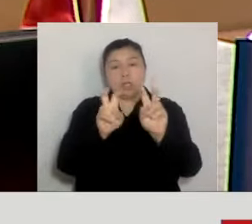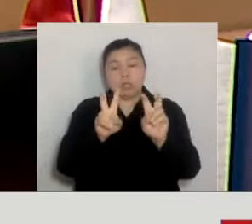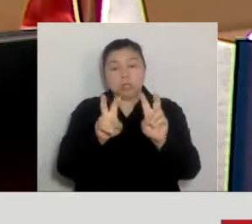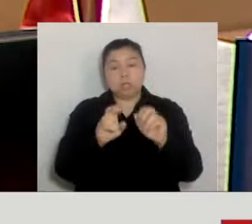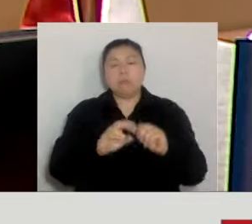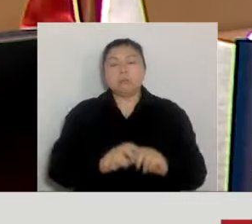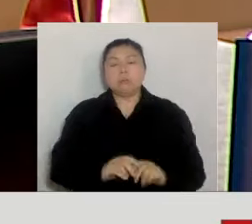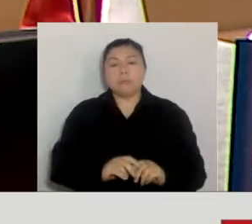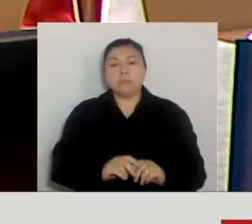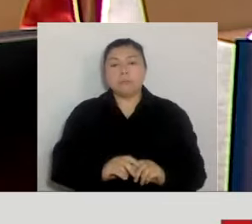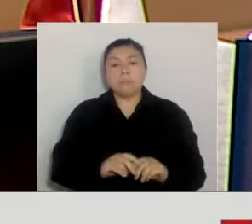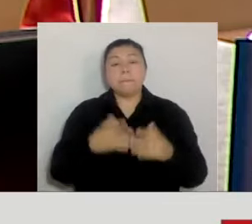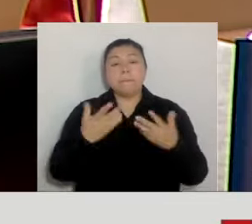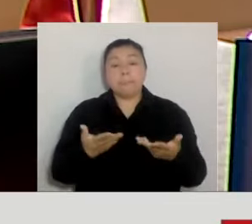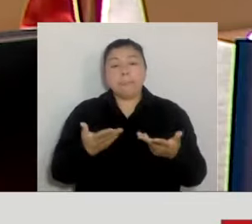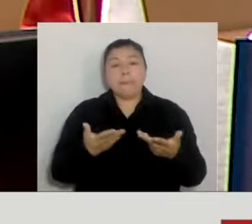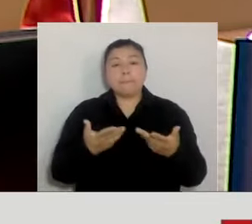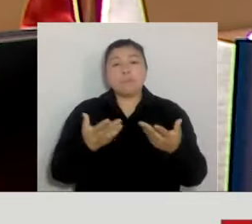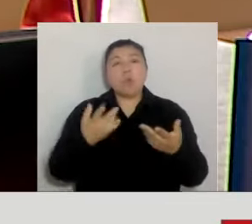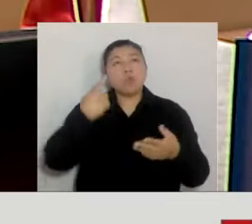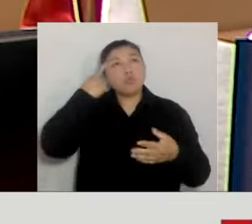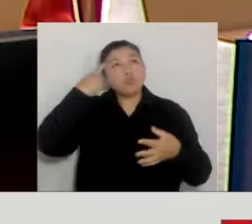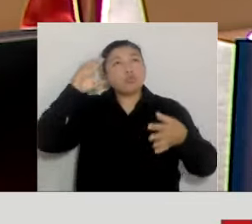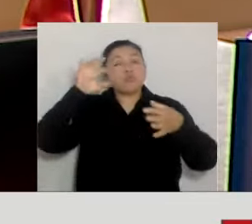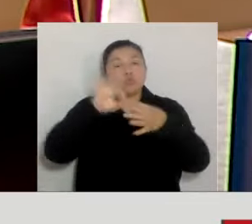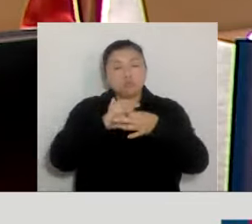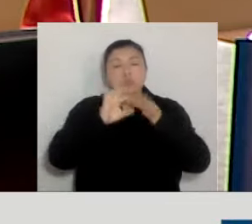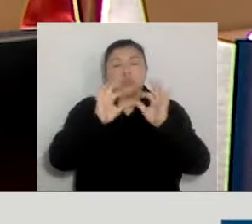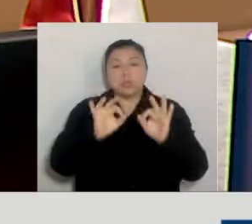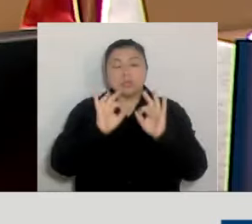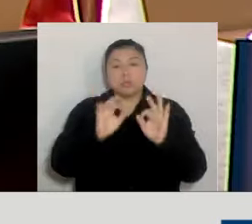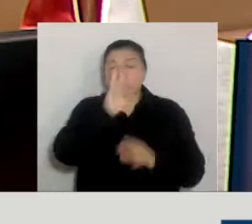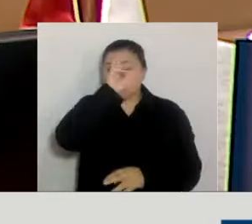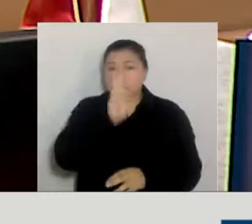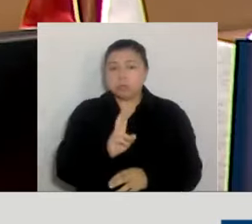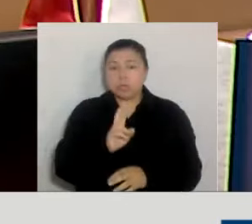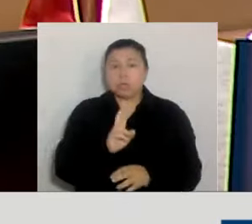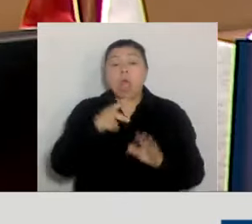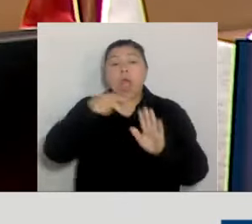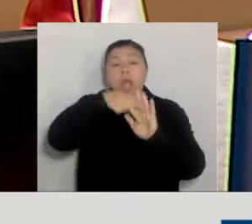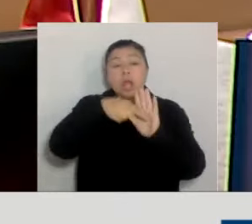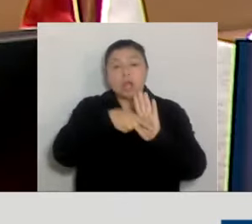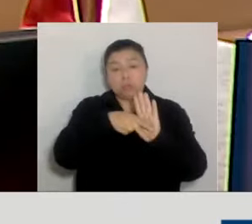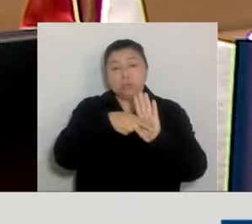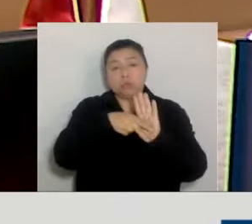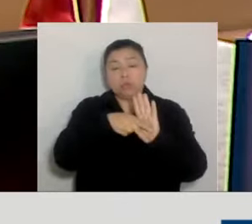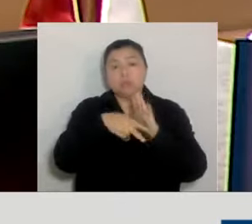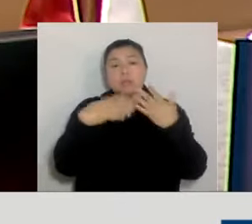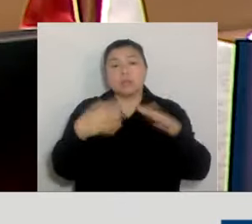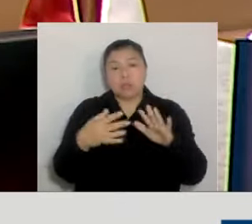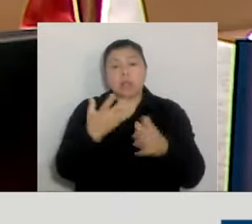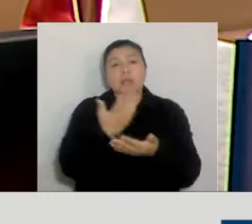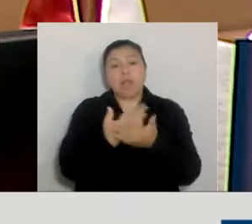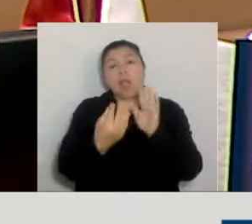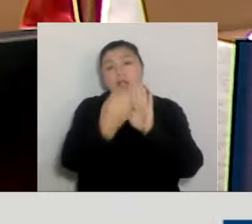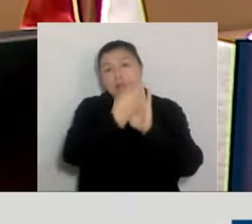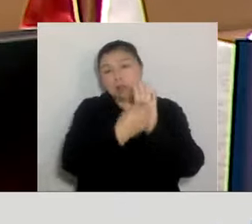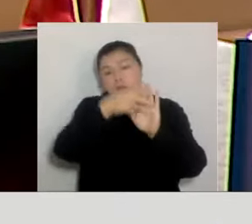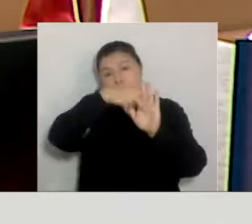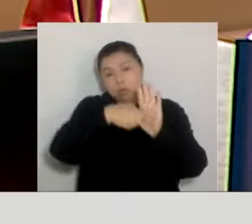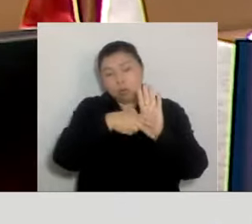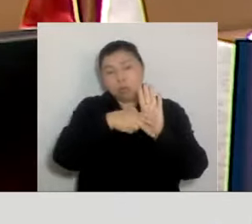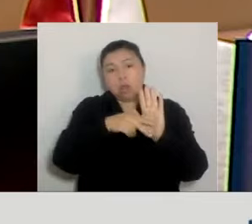y así generando concordancia y sobre todo respeto a las normas Ya vigentes tampoco se